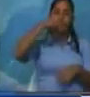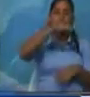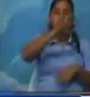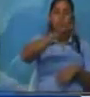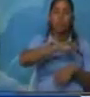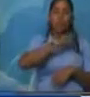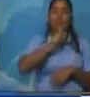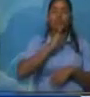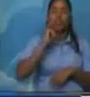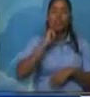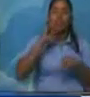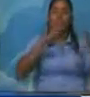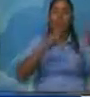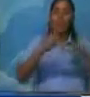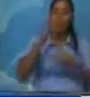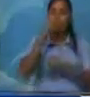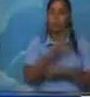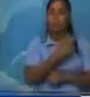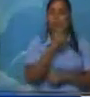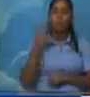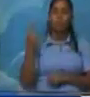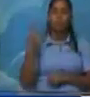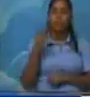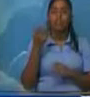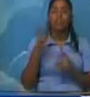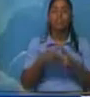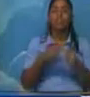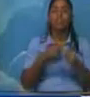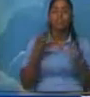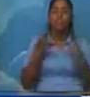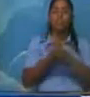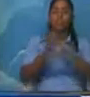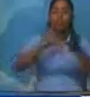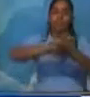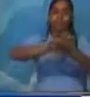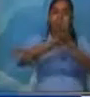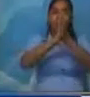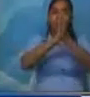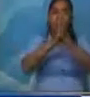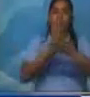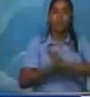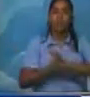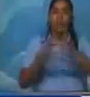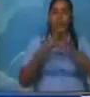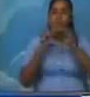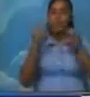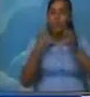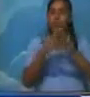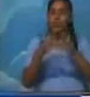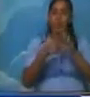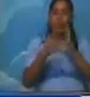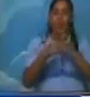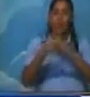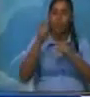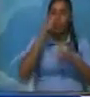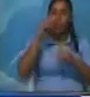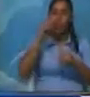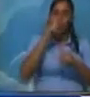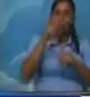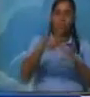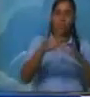Israel a la tierra prometida oata desaparece a todos los cananeos